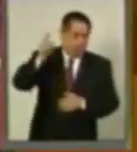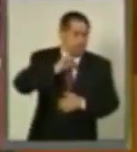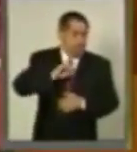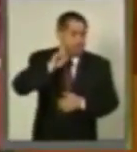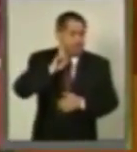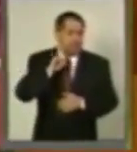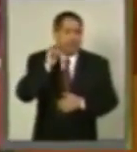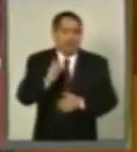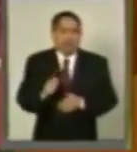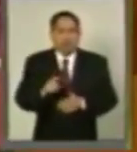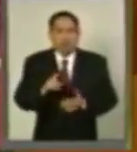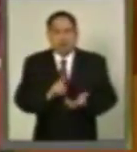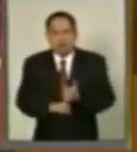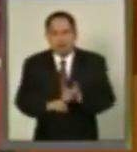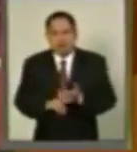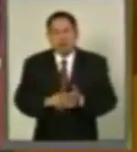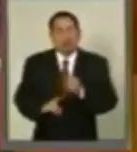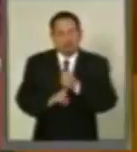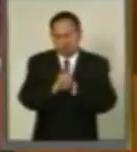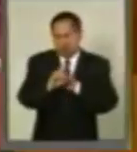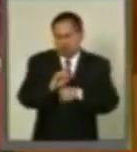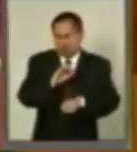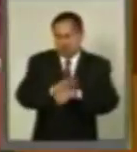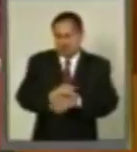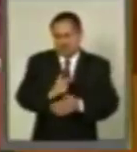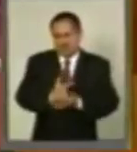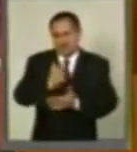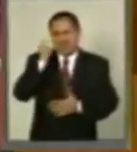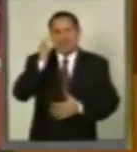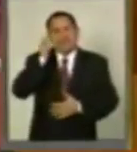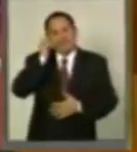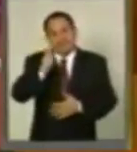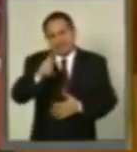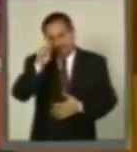que tenemos un grave problema, no tan